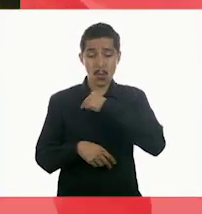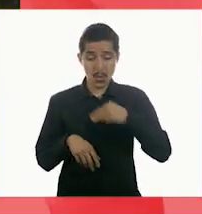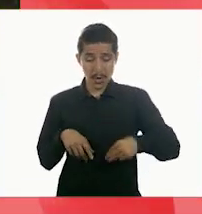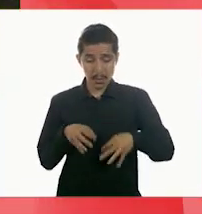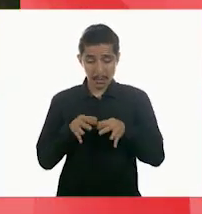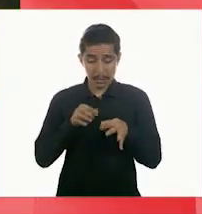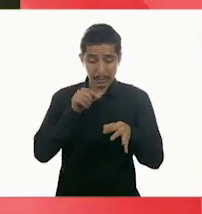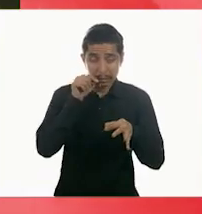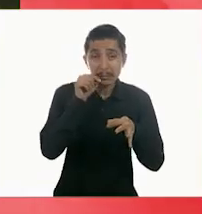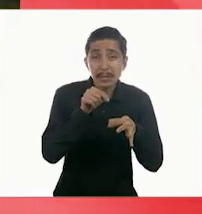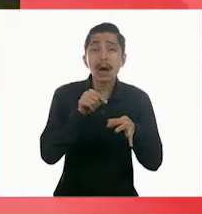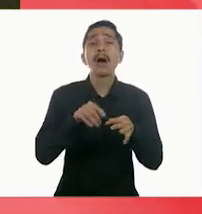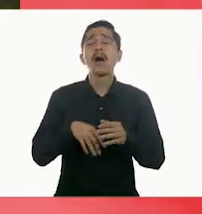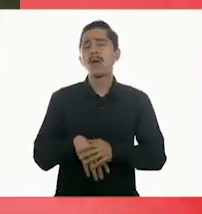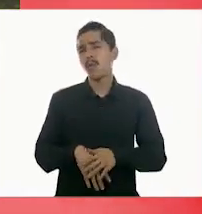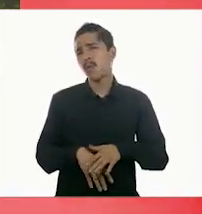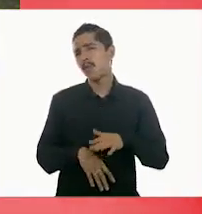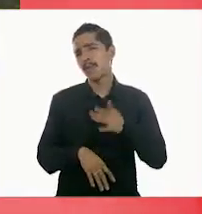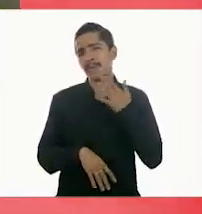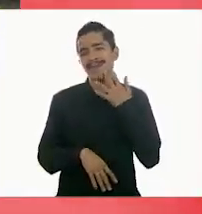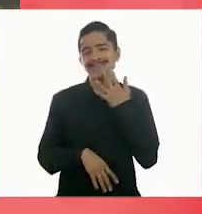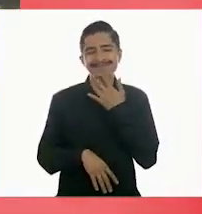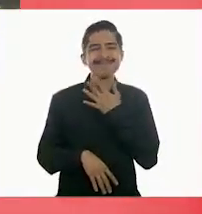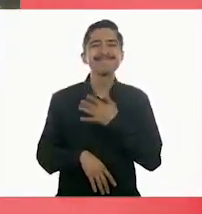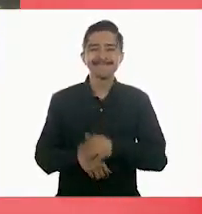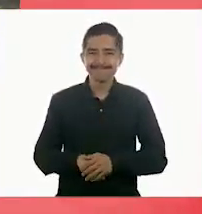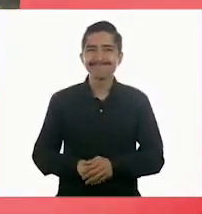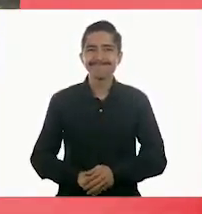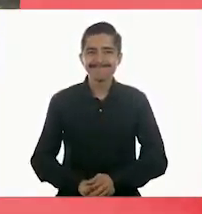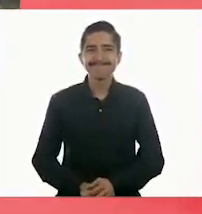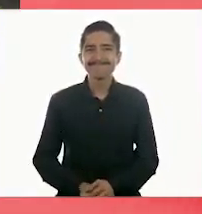es literalmente una delicia.